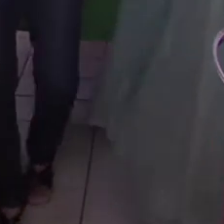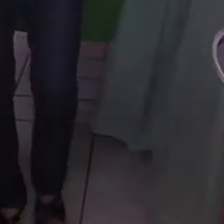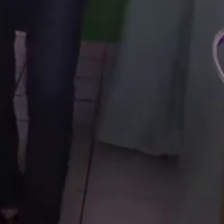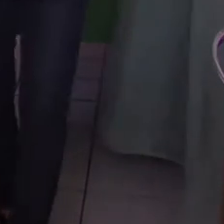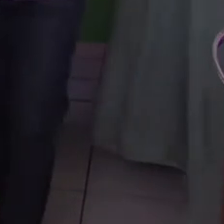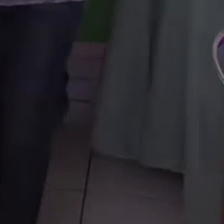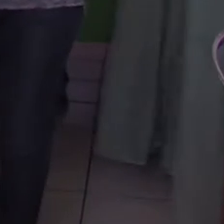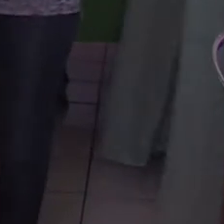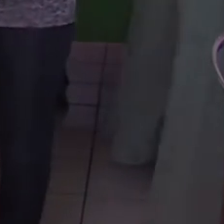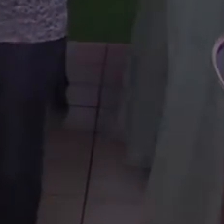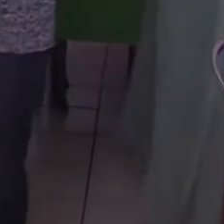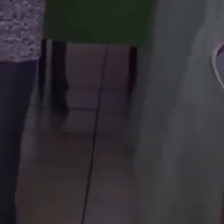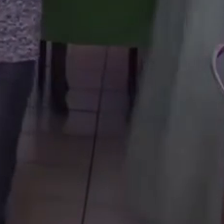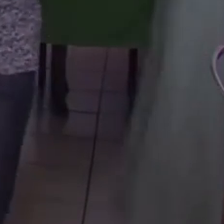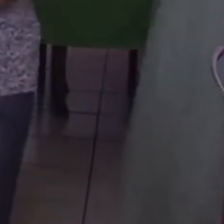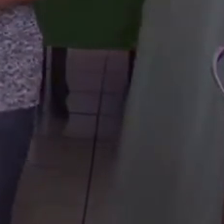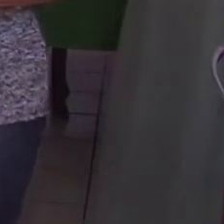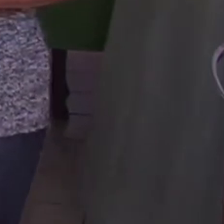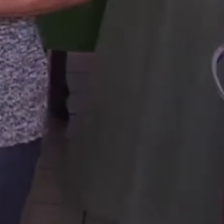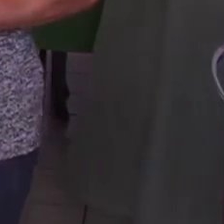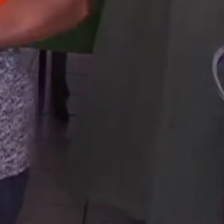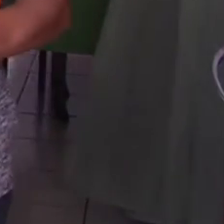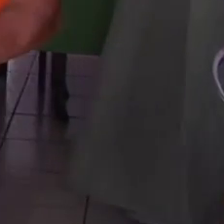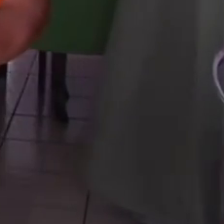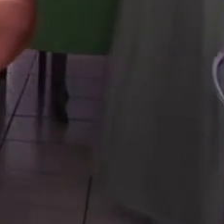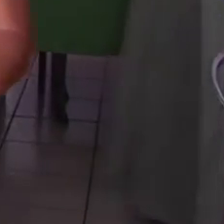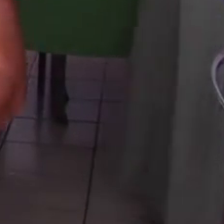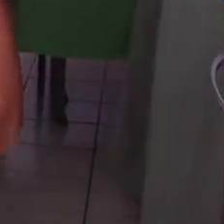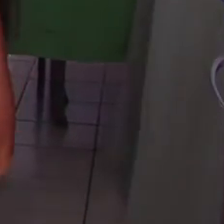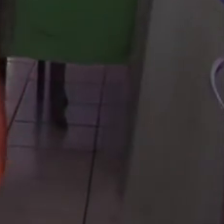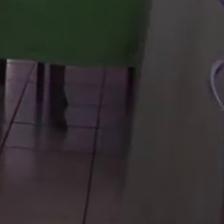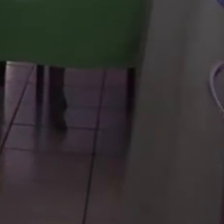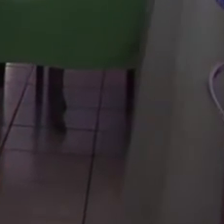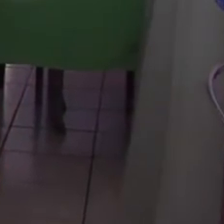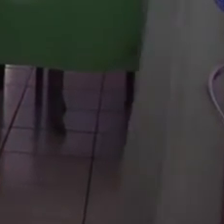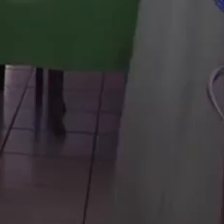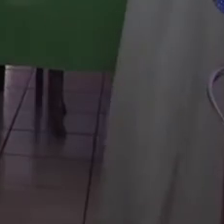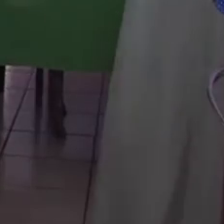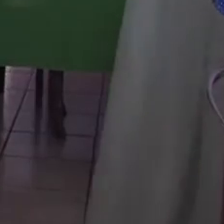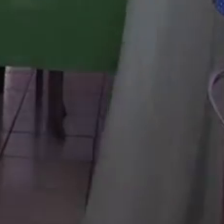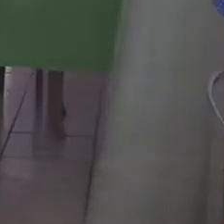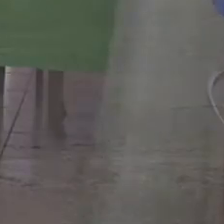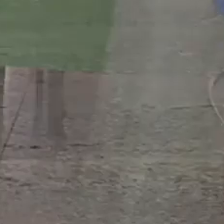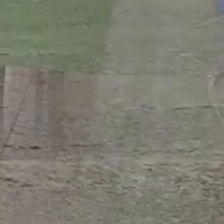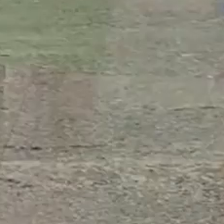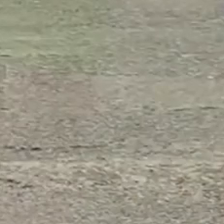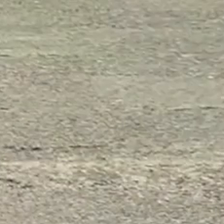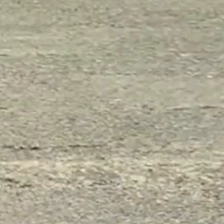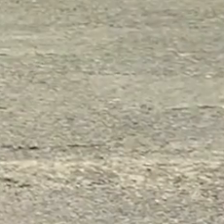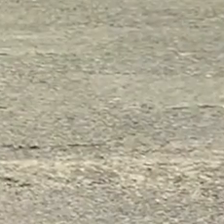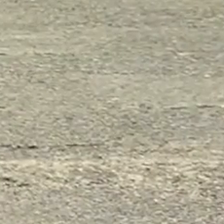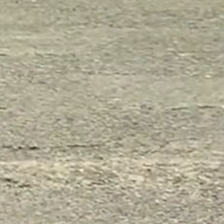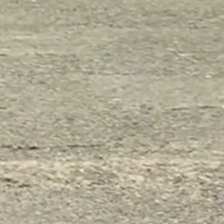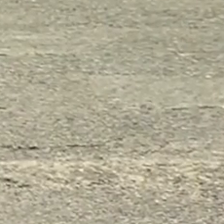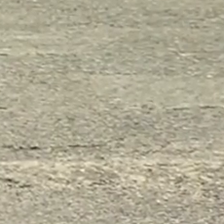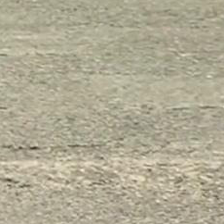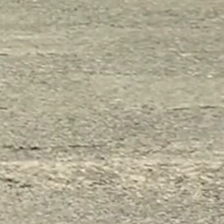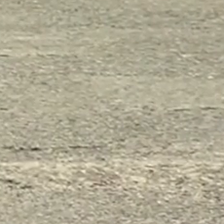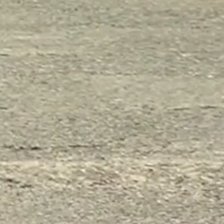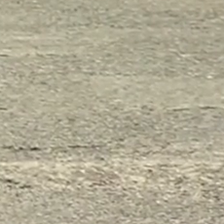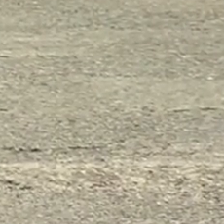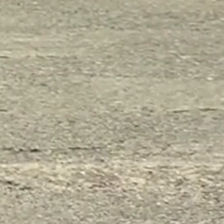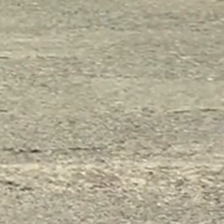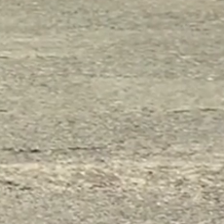reuníamos precisamente en la iglesia católica en la municipalidad de coronado que nos prestaban a veces algunas áreas de ahí para